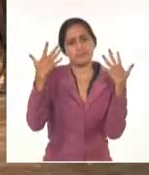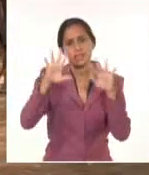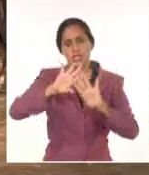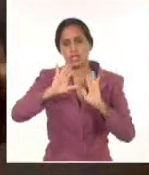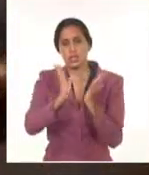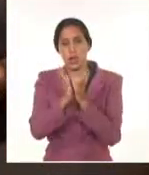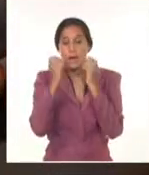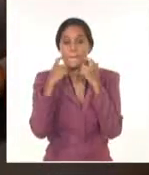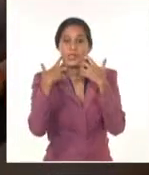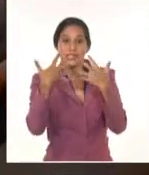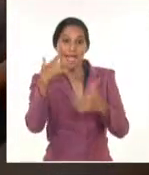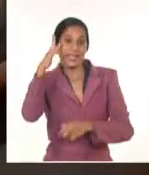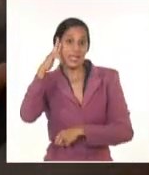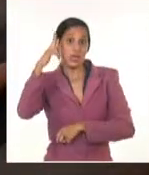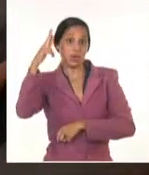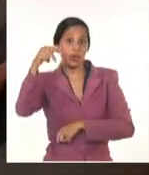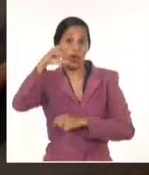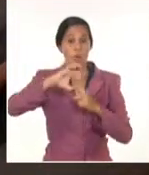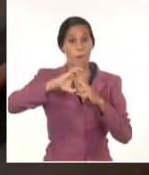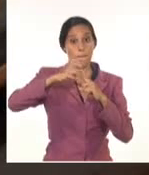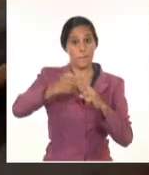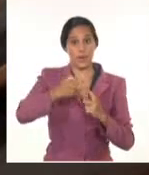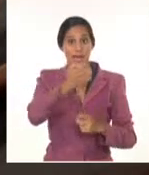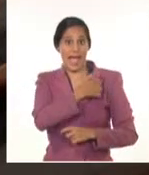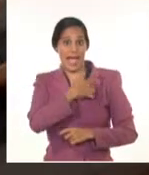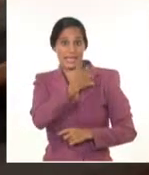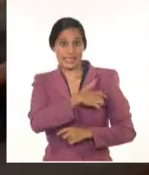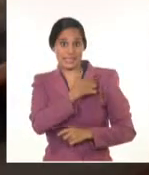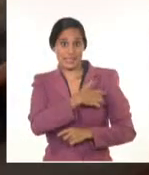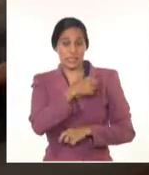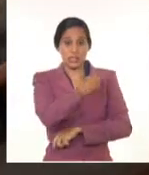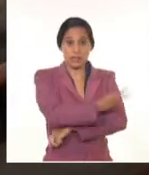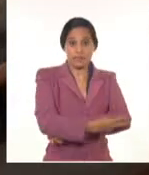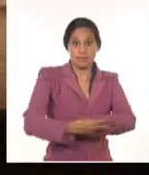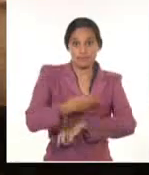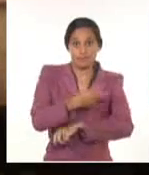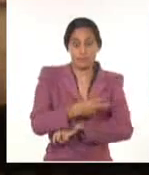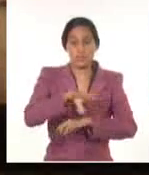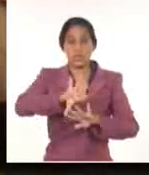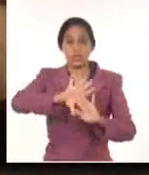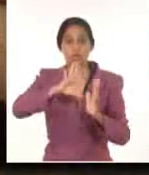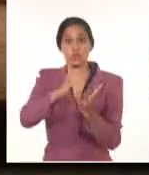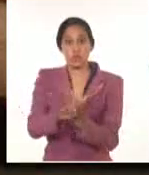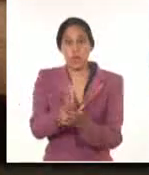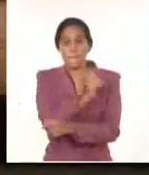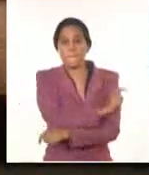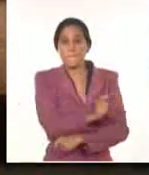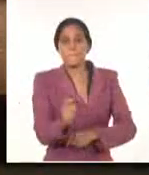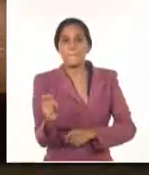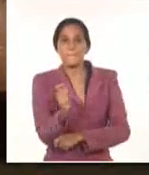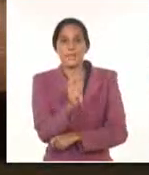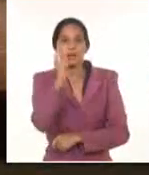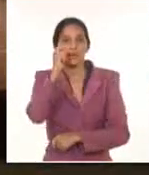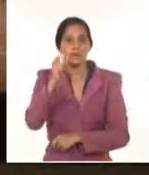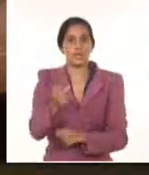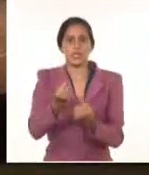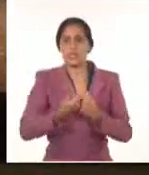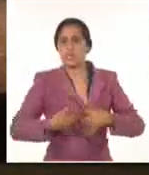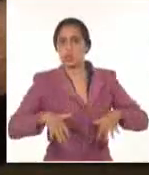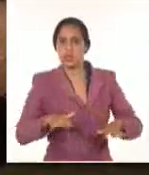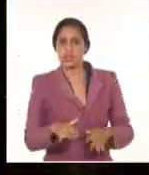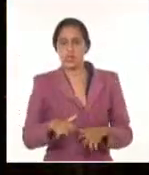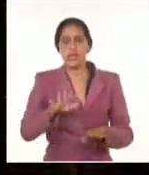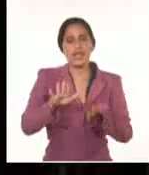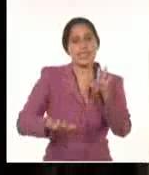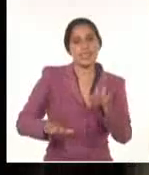Leloutier, grandes del humor argentino. Permitió disfrutar, al decir del profesor Cuco, de los desarreglos musicales de una sinfonía